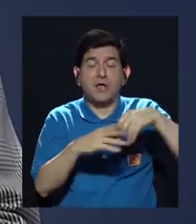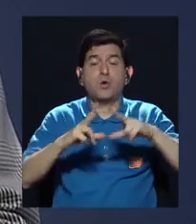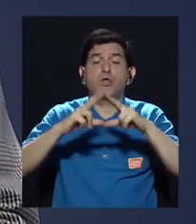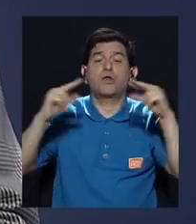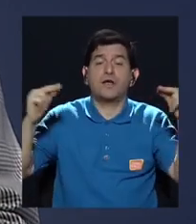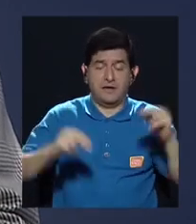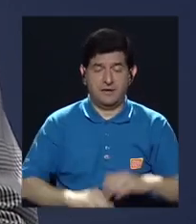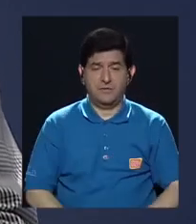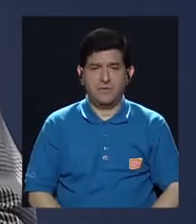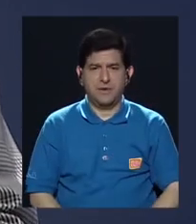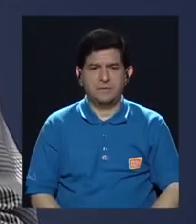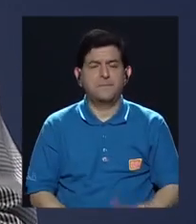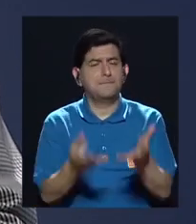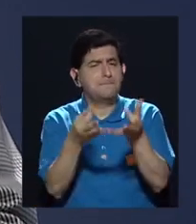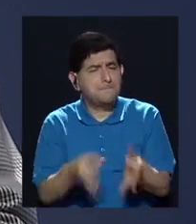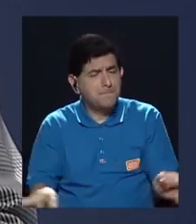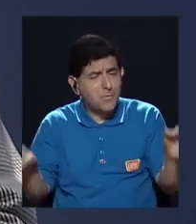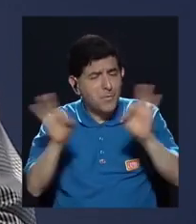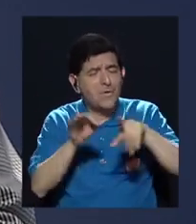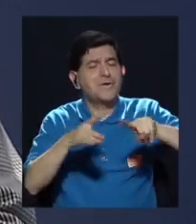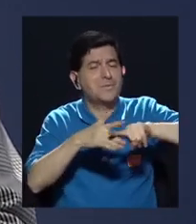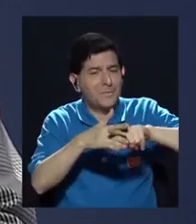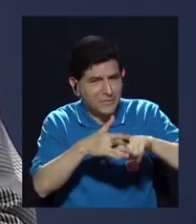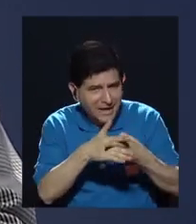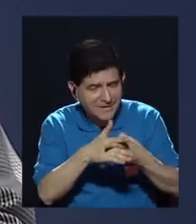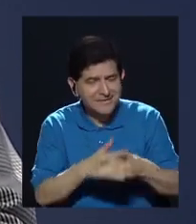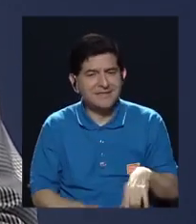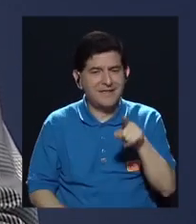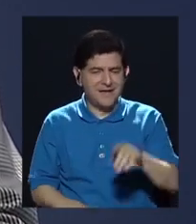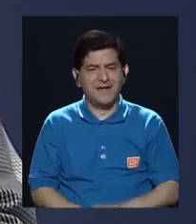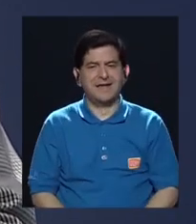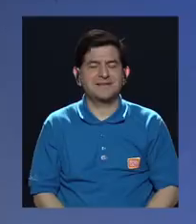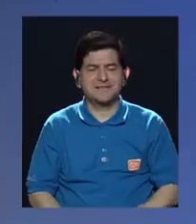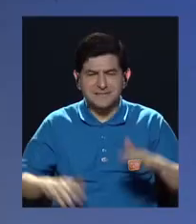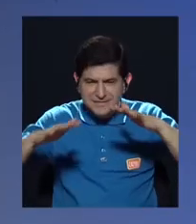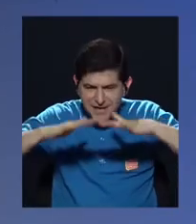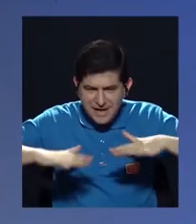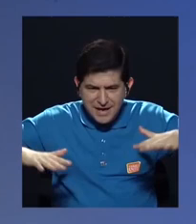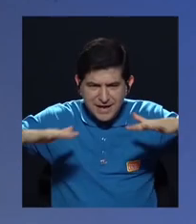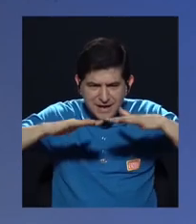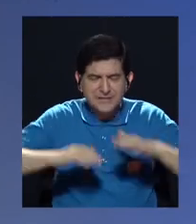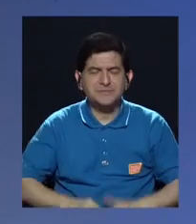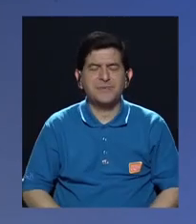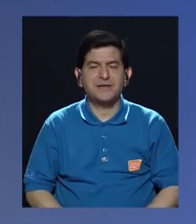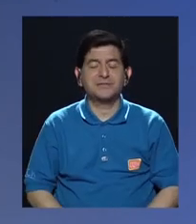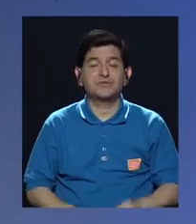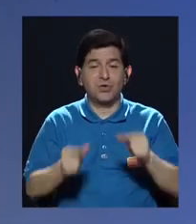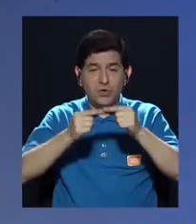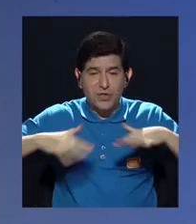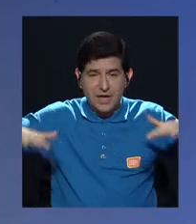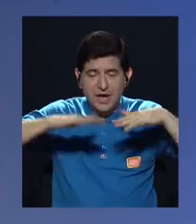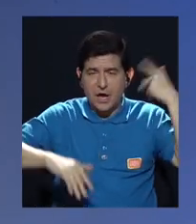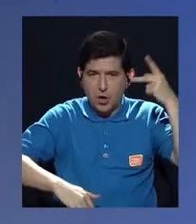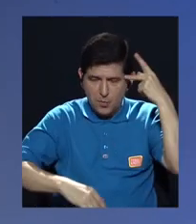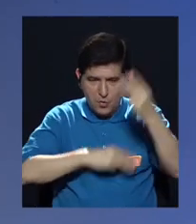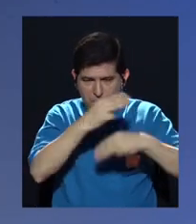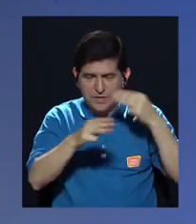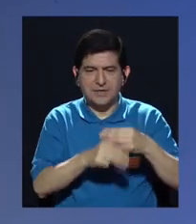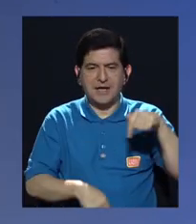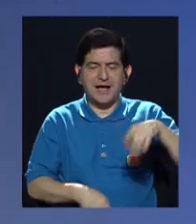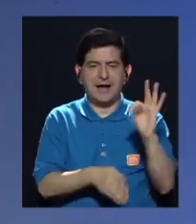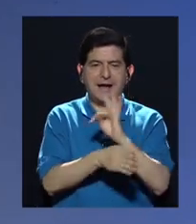sí, a Sandino. Por eso fue muy importante iniciar con esa organización de la geopolítica mundial que hacía don José Martí. Estamos